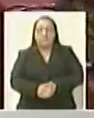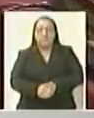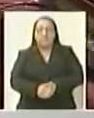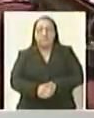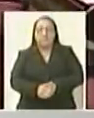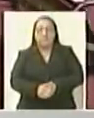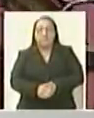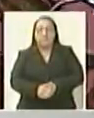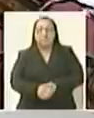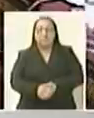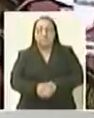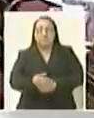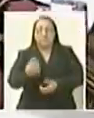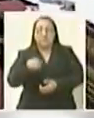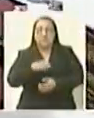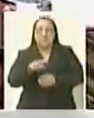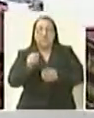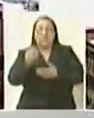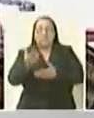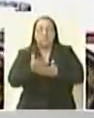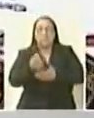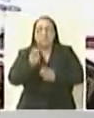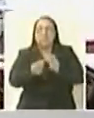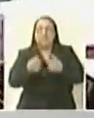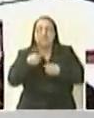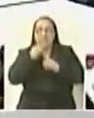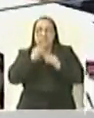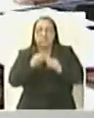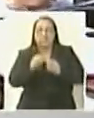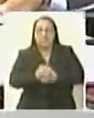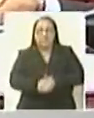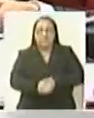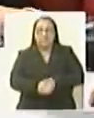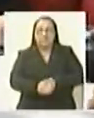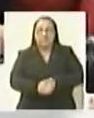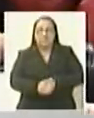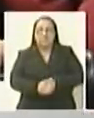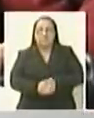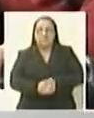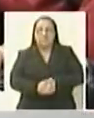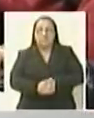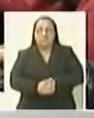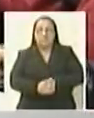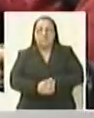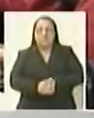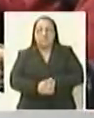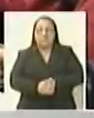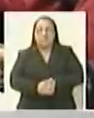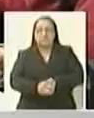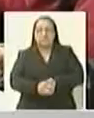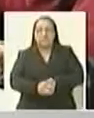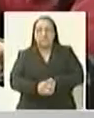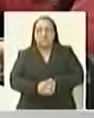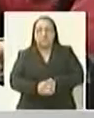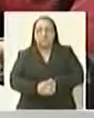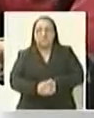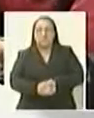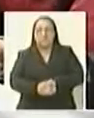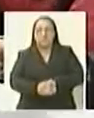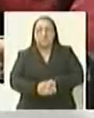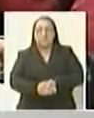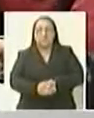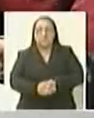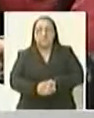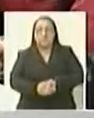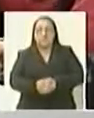lista internamente de las personas que deberían ser citadas para continuar con investigaciónes del gobierno Regional de ancash